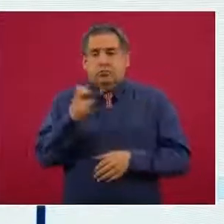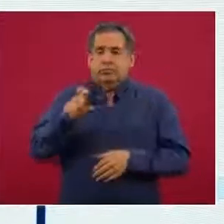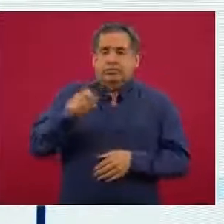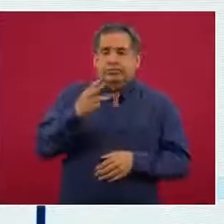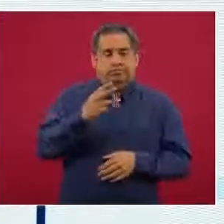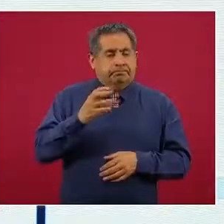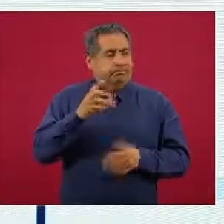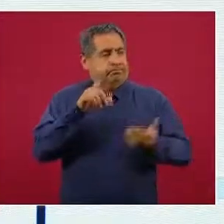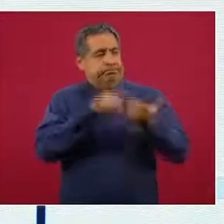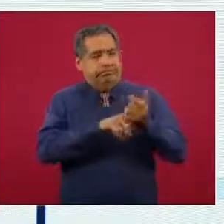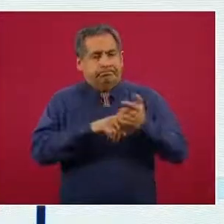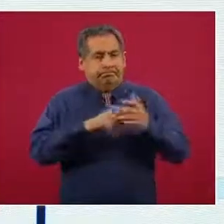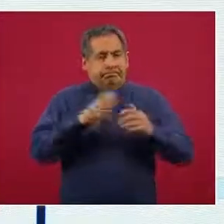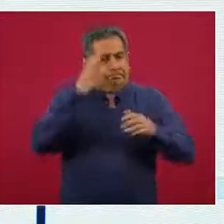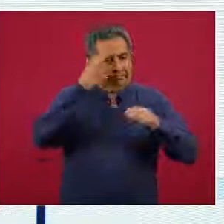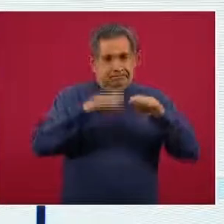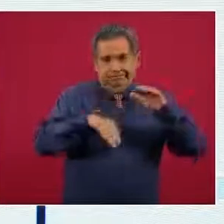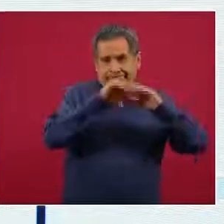camas aquí.